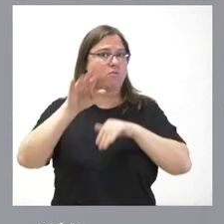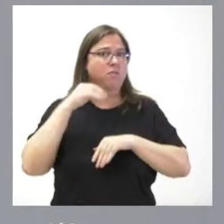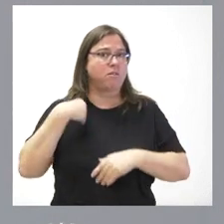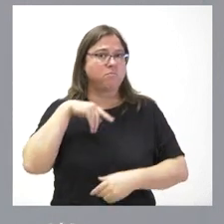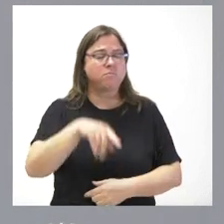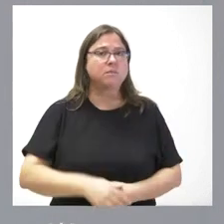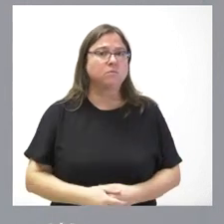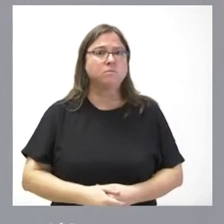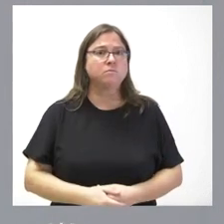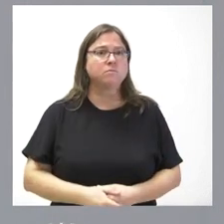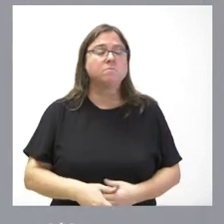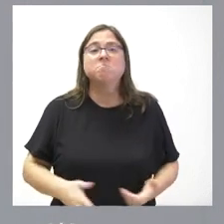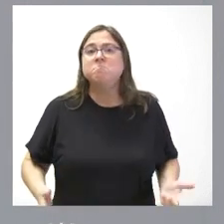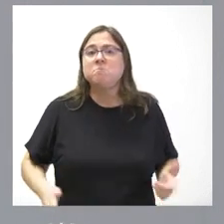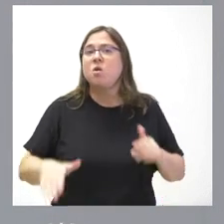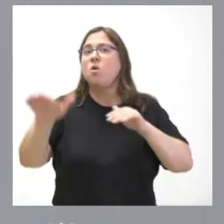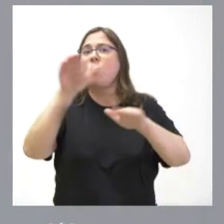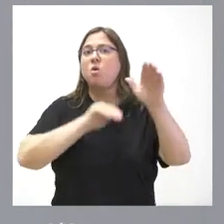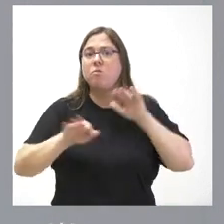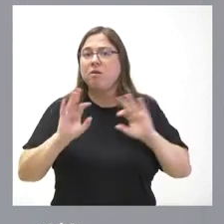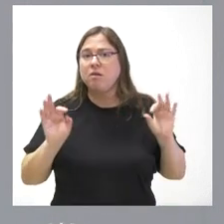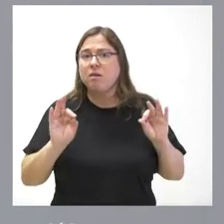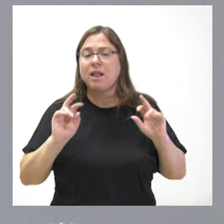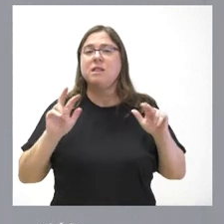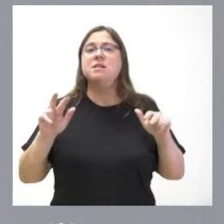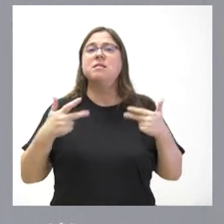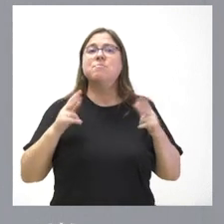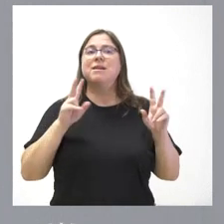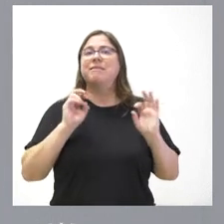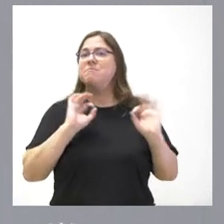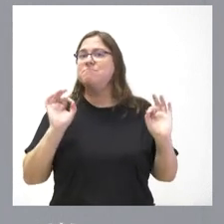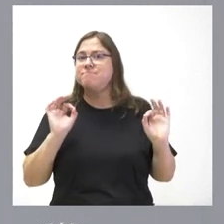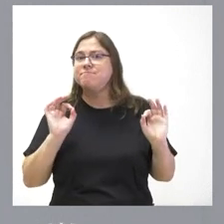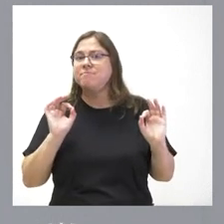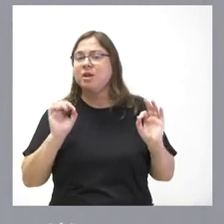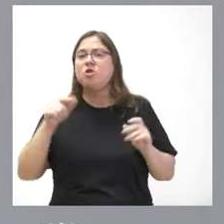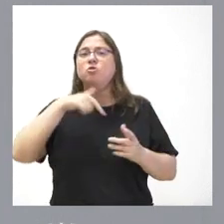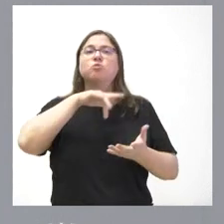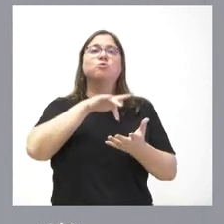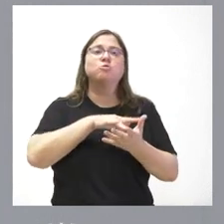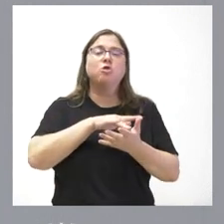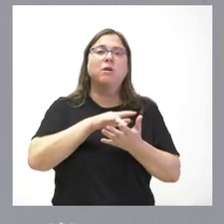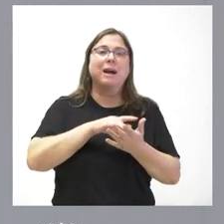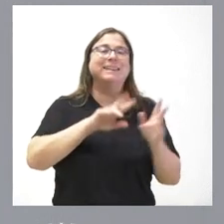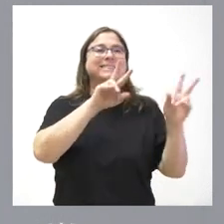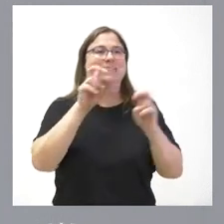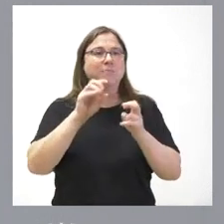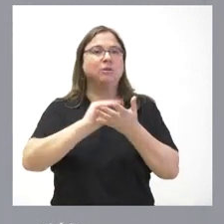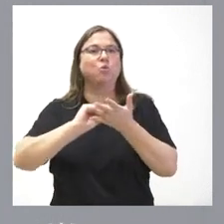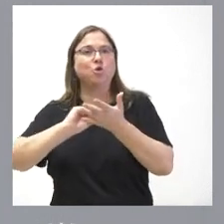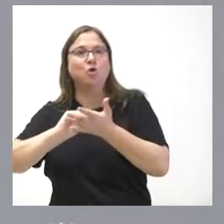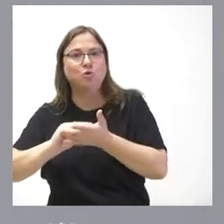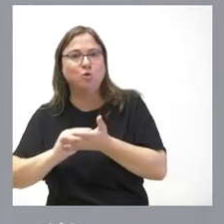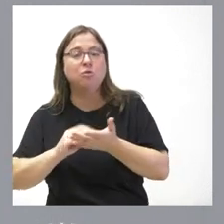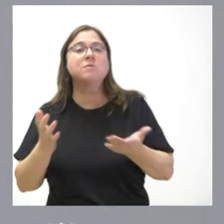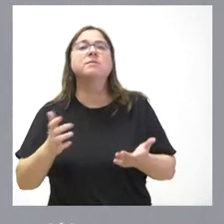presidentes es que no se convoca no se nos deja plantear asuntos en el orden del día y estamos viendo que se van resolviendo temas en